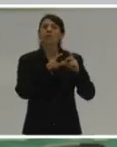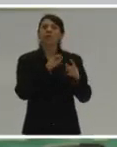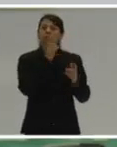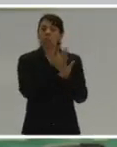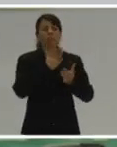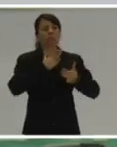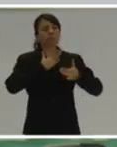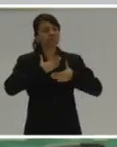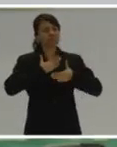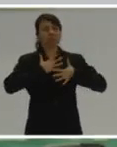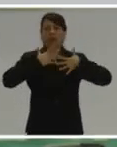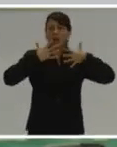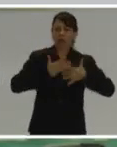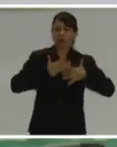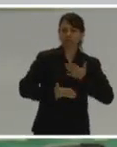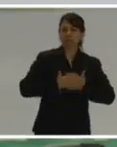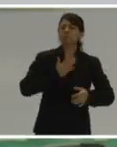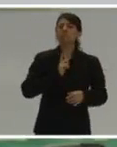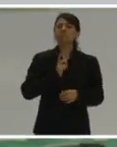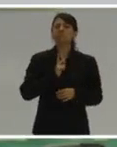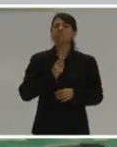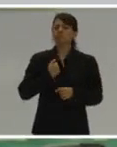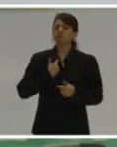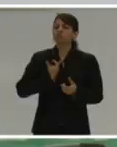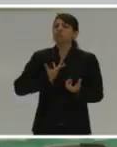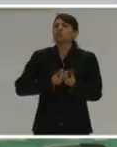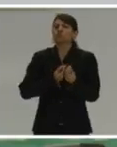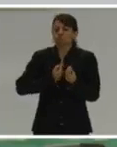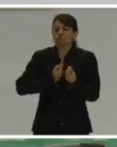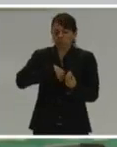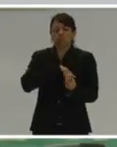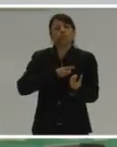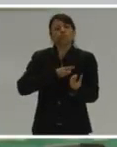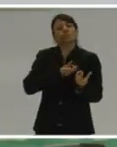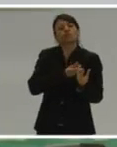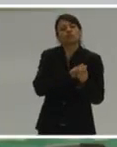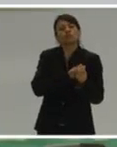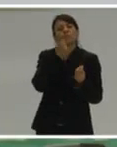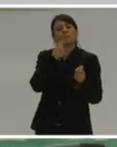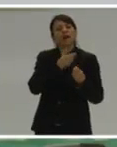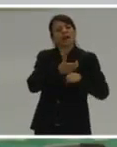la consulta, ¿sí? Y les digo que tenemos